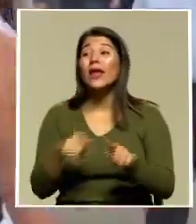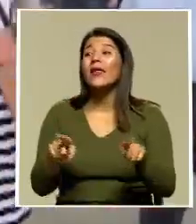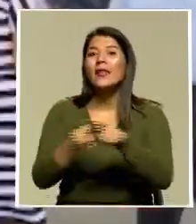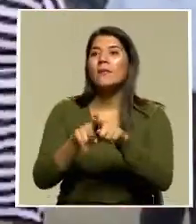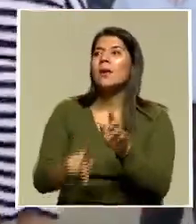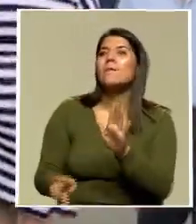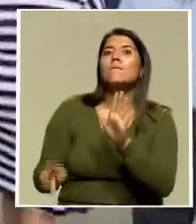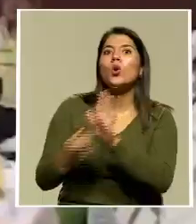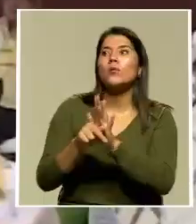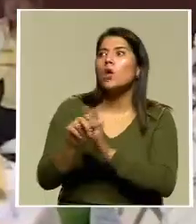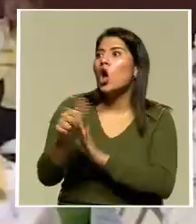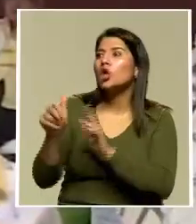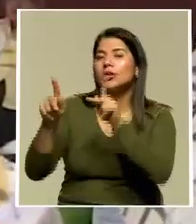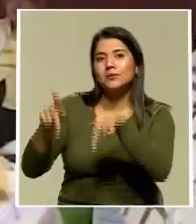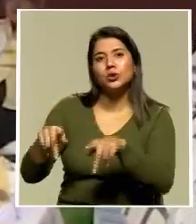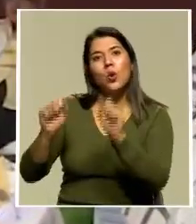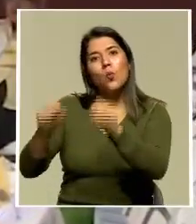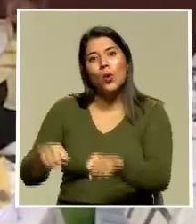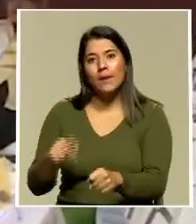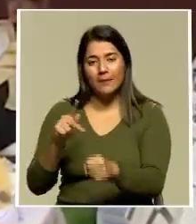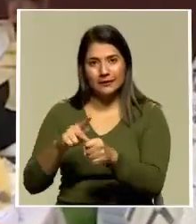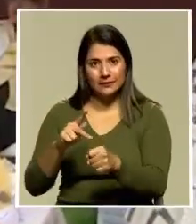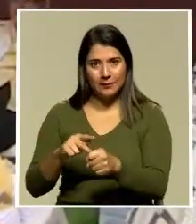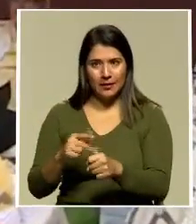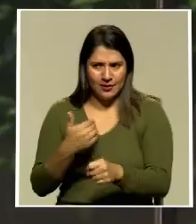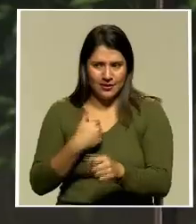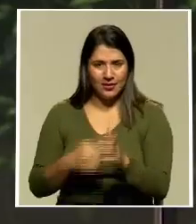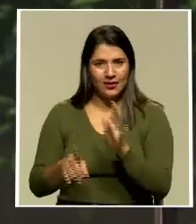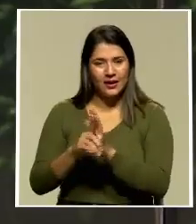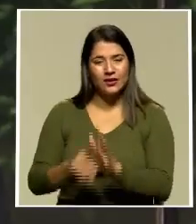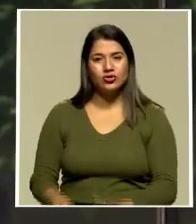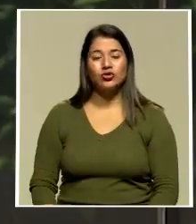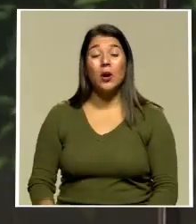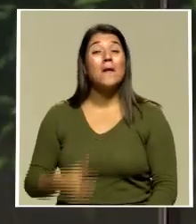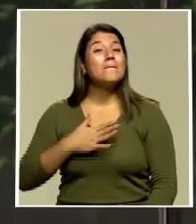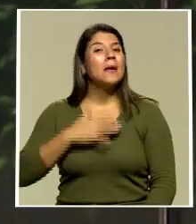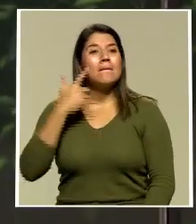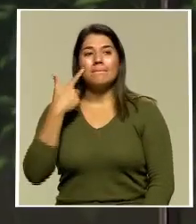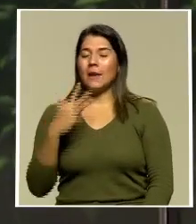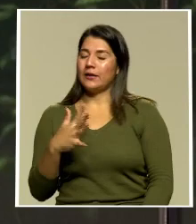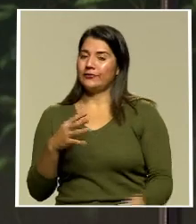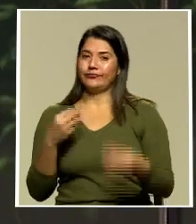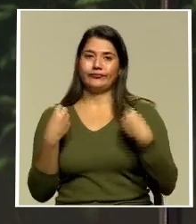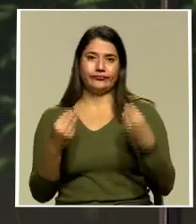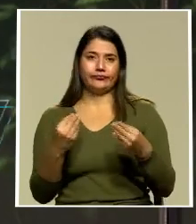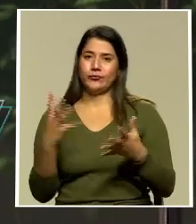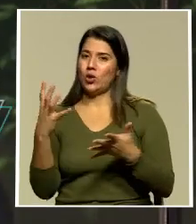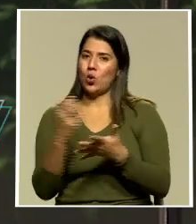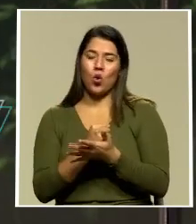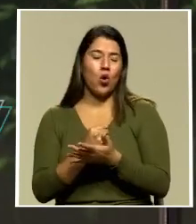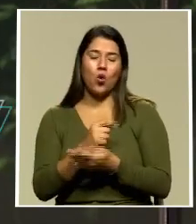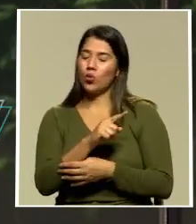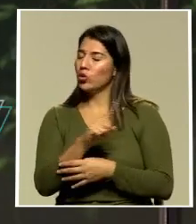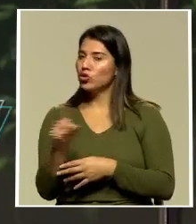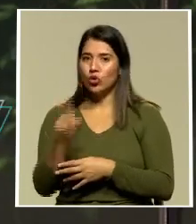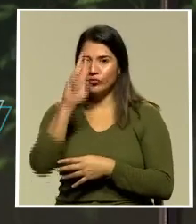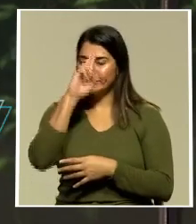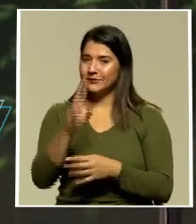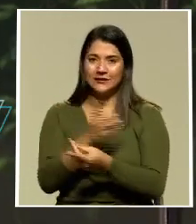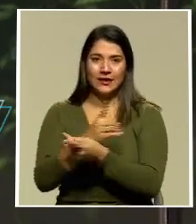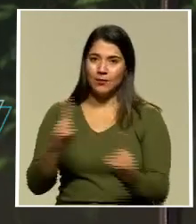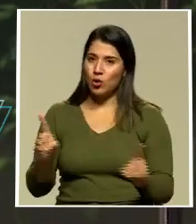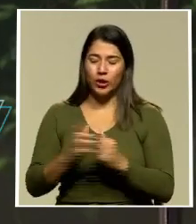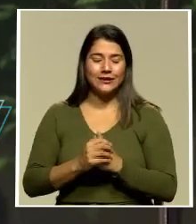estos partidos poder participar de este derecho. A mí me parece que es una barbaridad, que es un cobro totalmente antidemocrático,